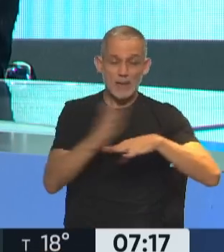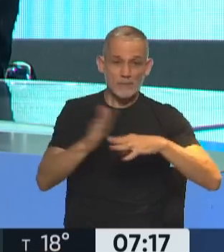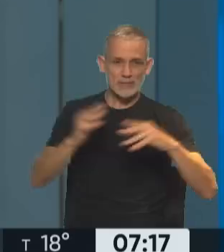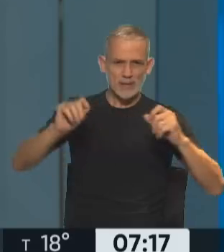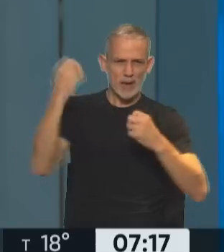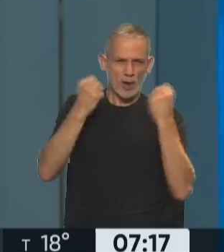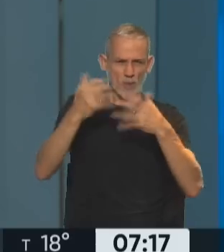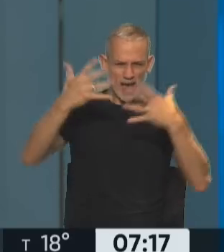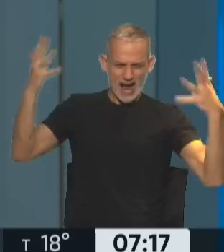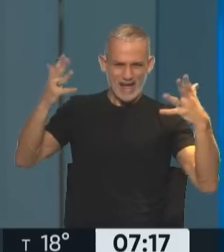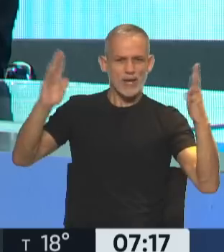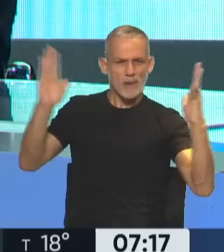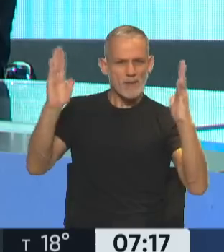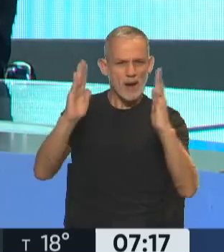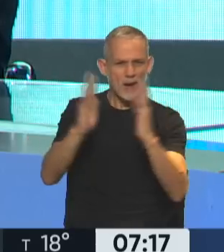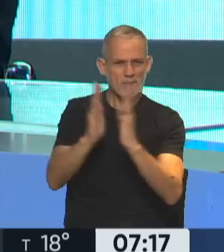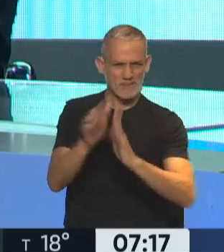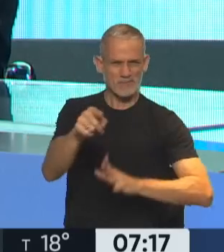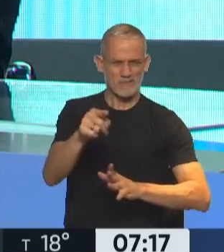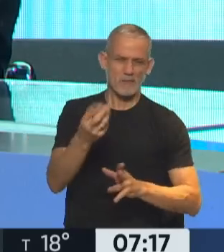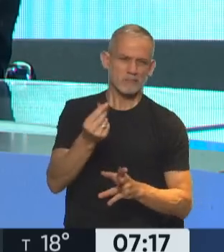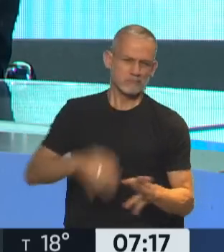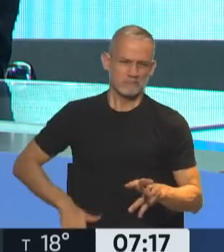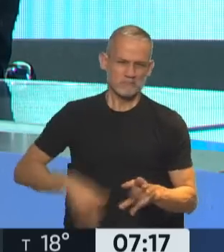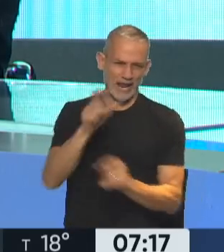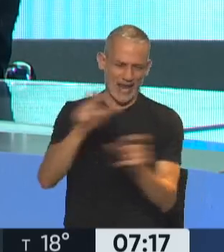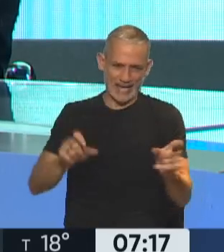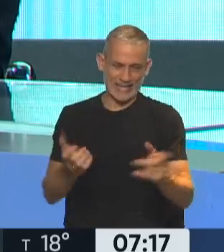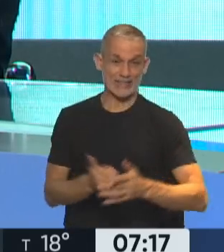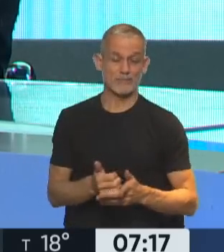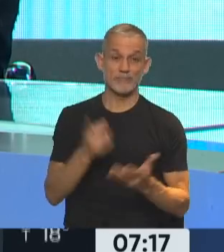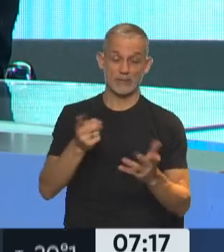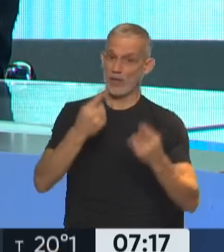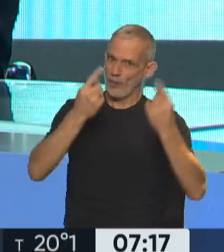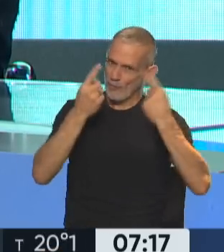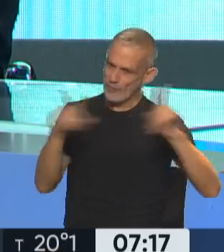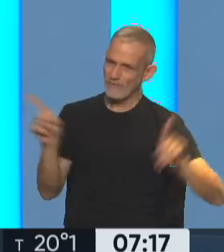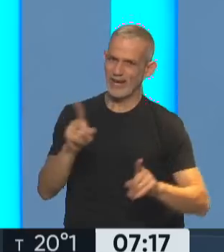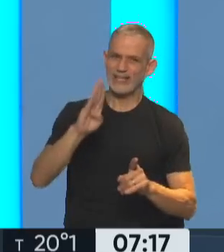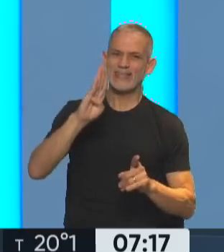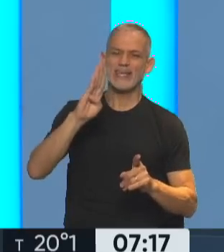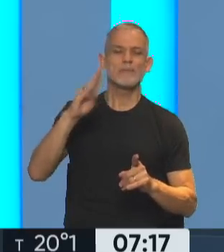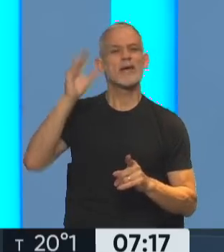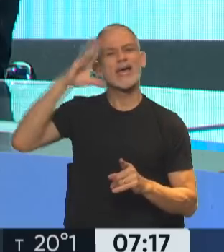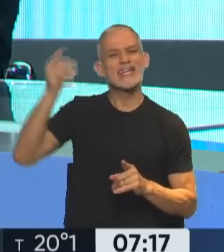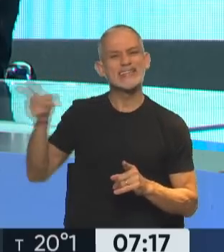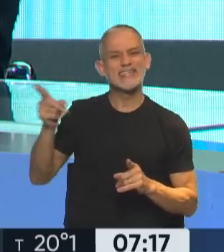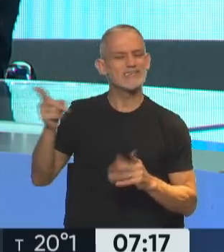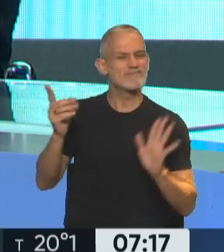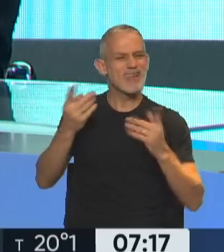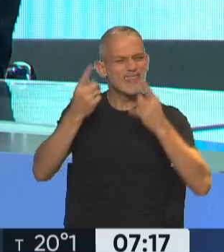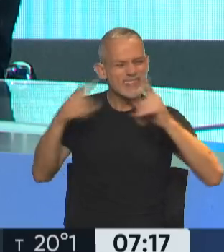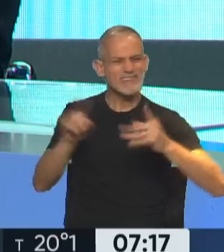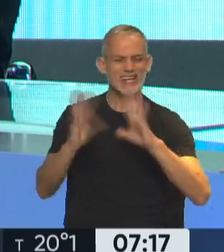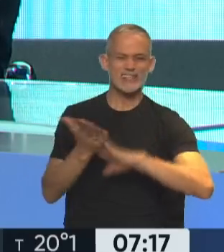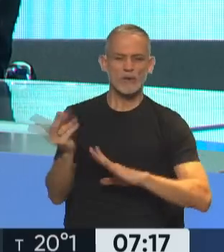para mejorar la microeconomía, que es el bolsillo de la gente. Es una mirada muy distinta a la que tiene Cristina Fernández de Kirchner, ¿no? Que